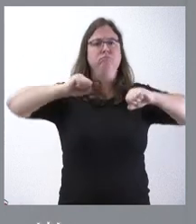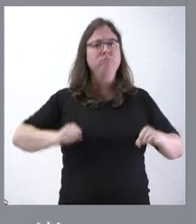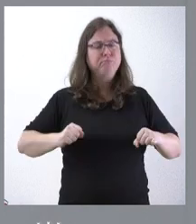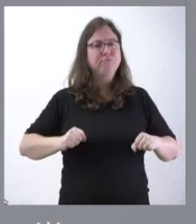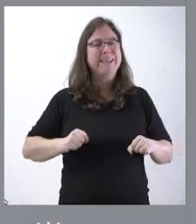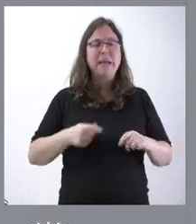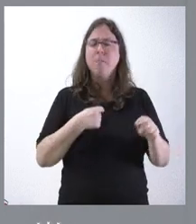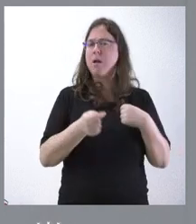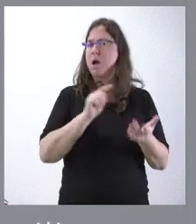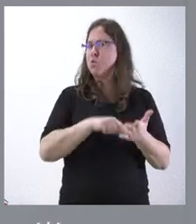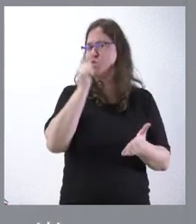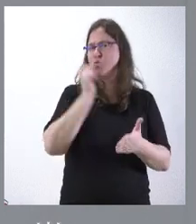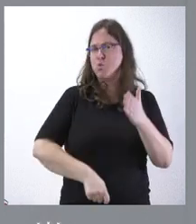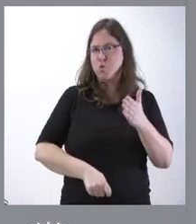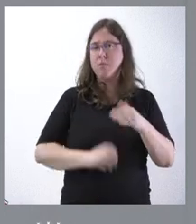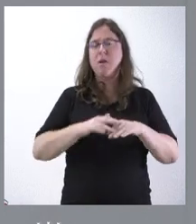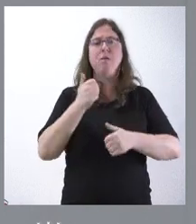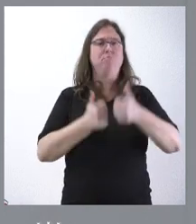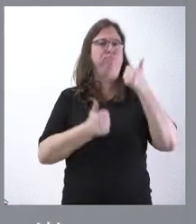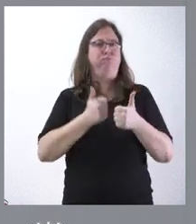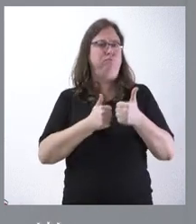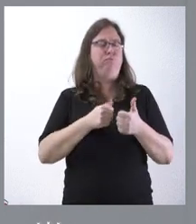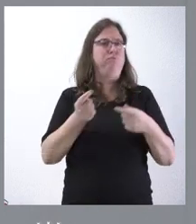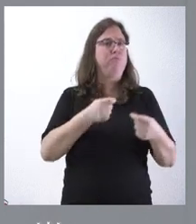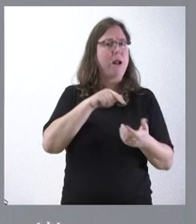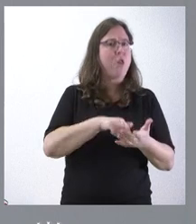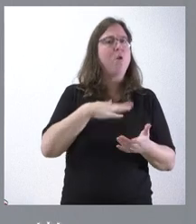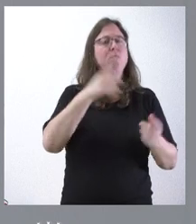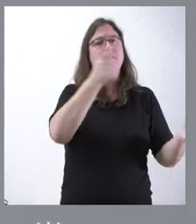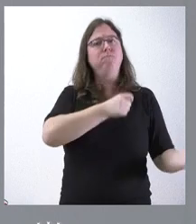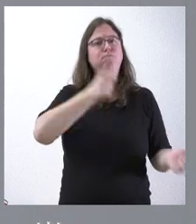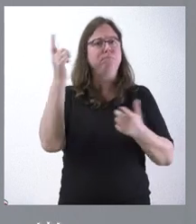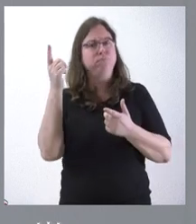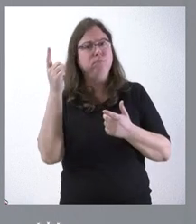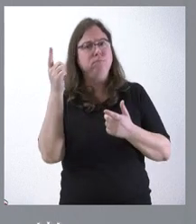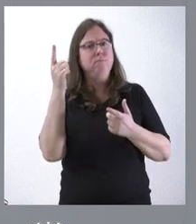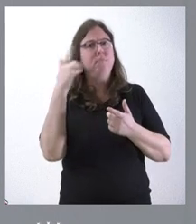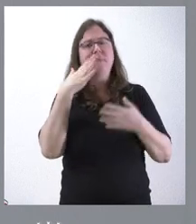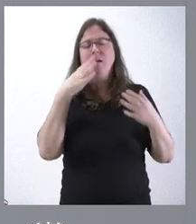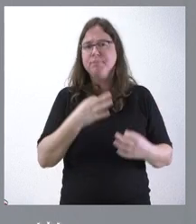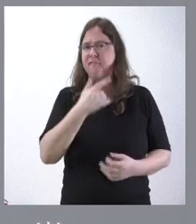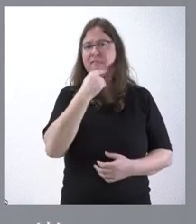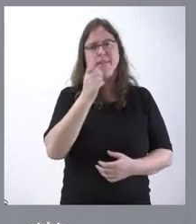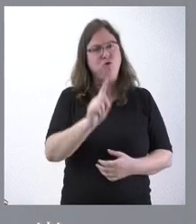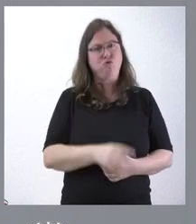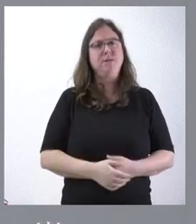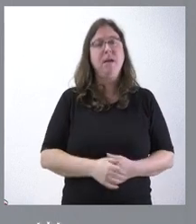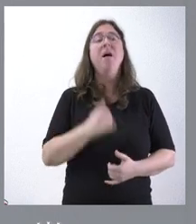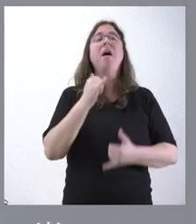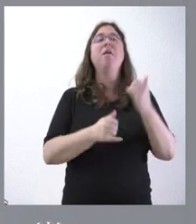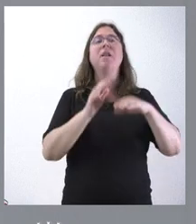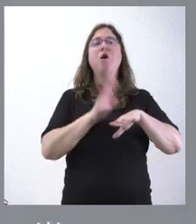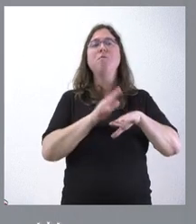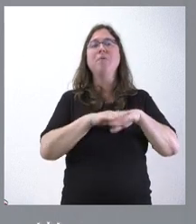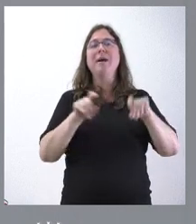muy exigentes y para competir en mercados tan exigentes y poder exportar allí H créanme que no es sencillo ni fácil y esto es al final porque tenemos buenas